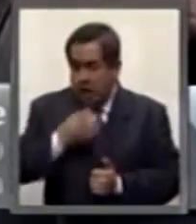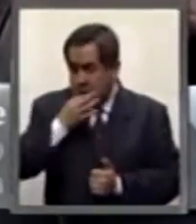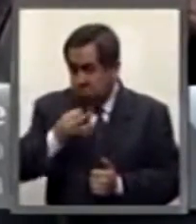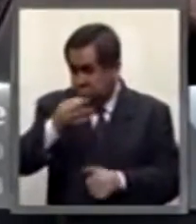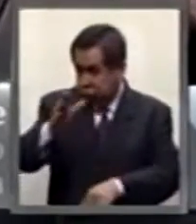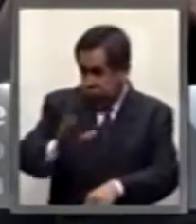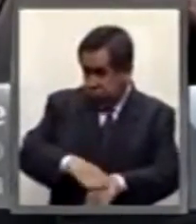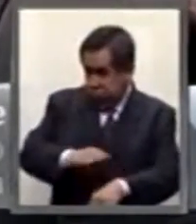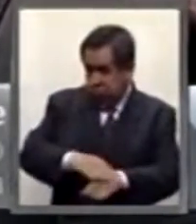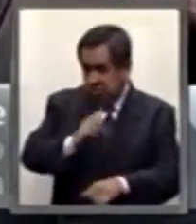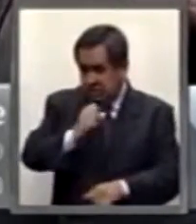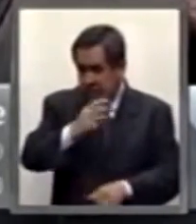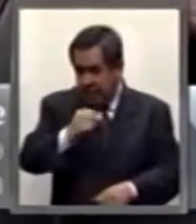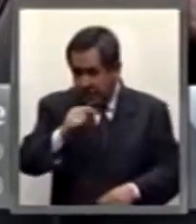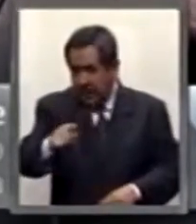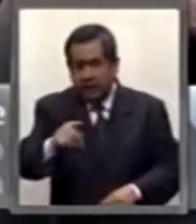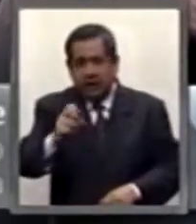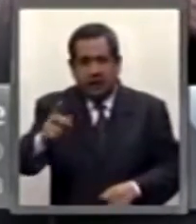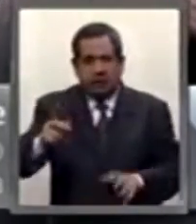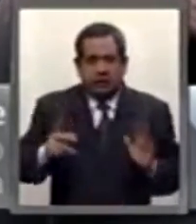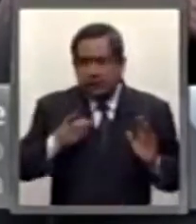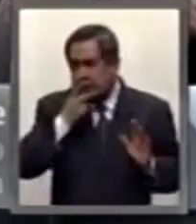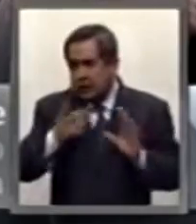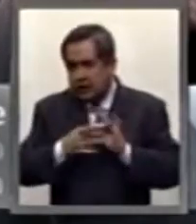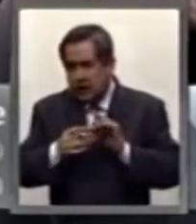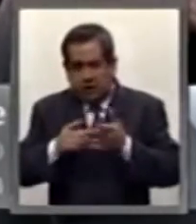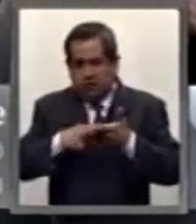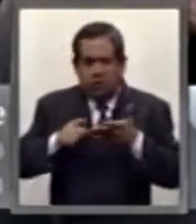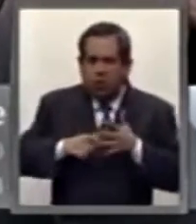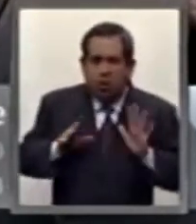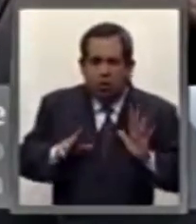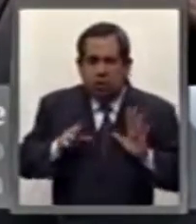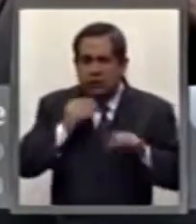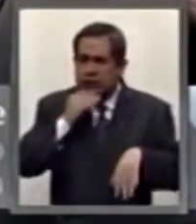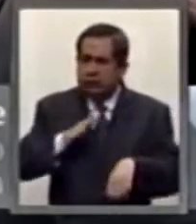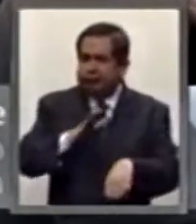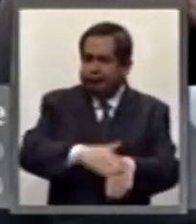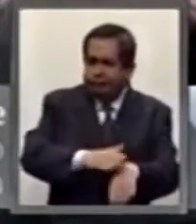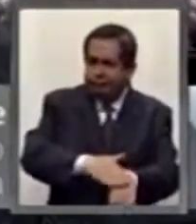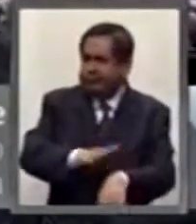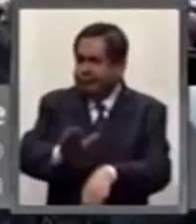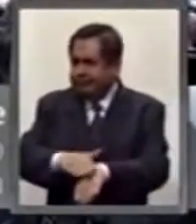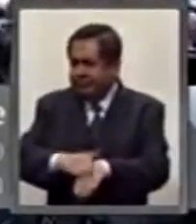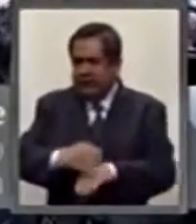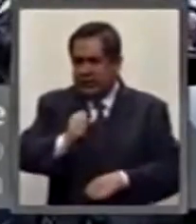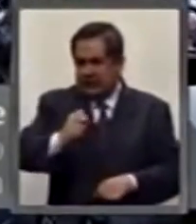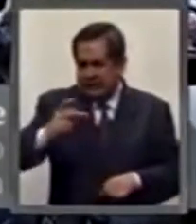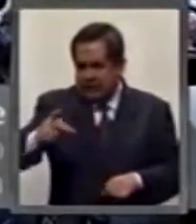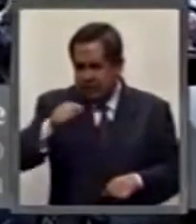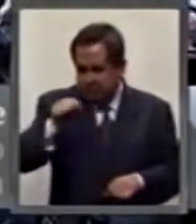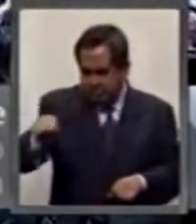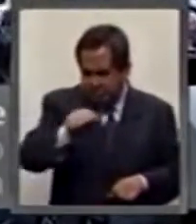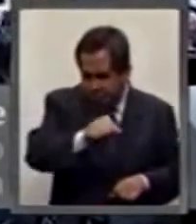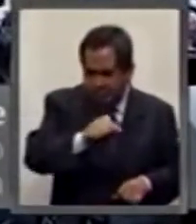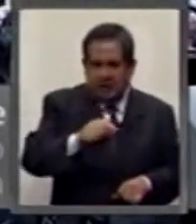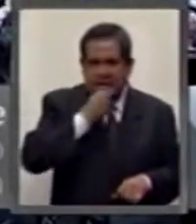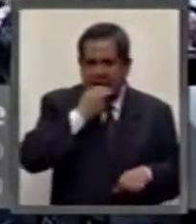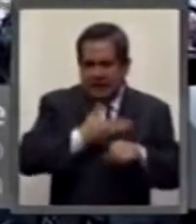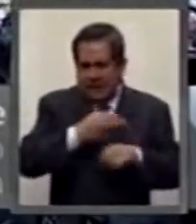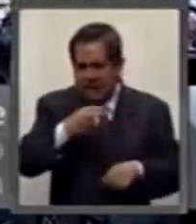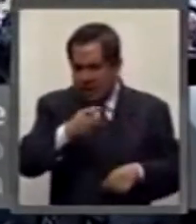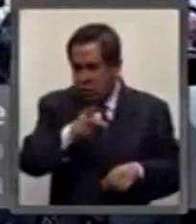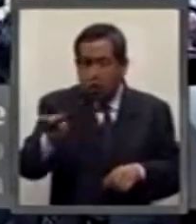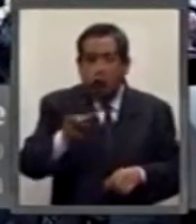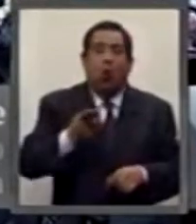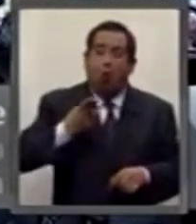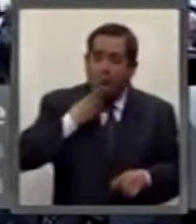no califica ni prejuzga sobre el acuerdo mismo, simplemente exhortamos a las secretarías en cuestión a que